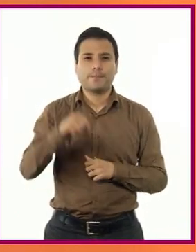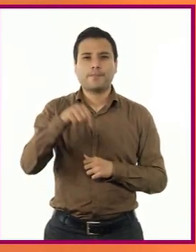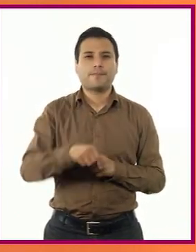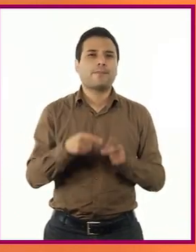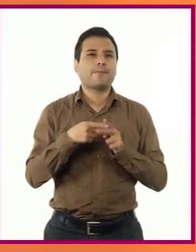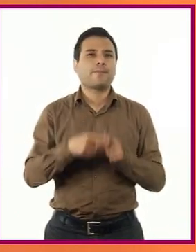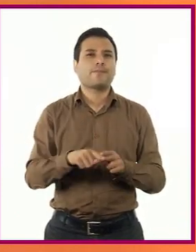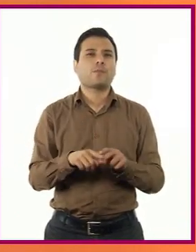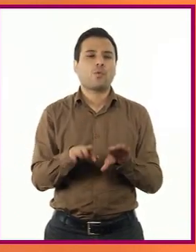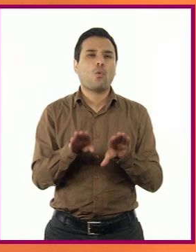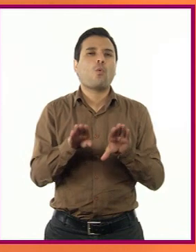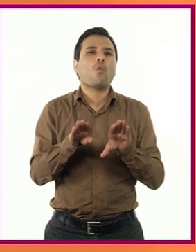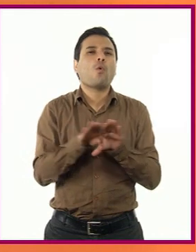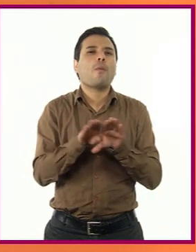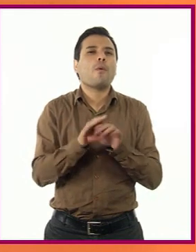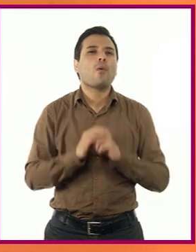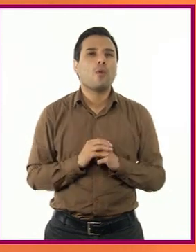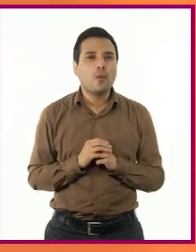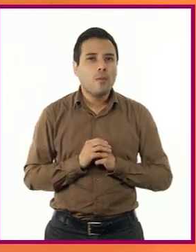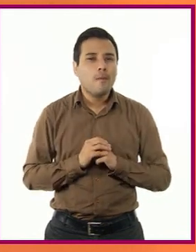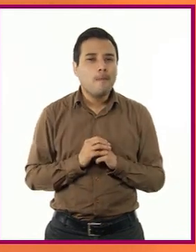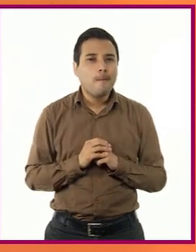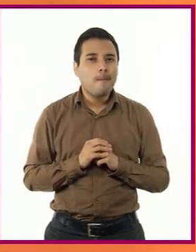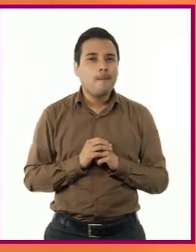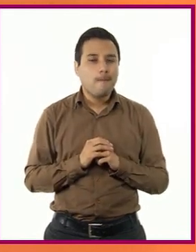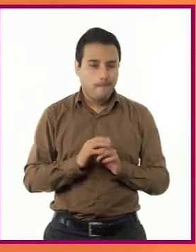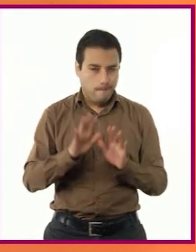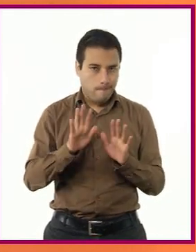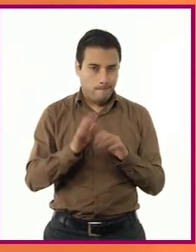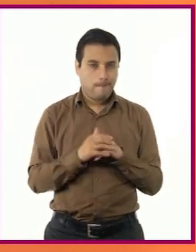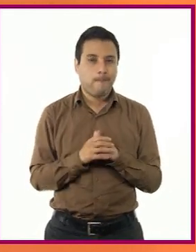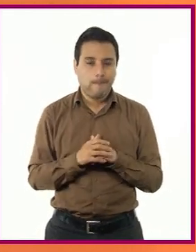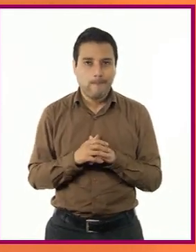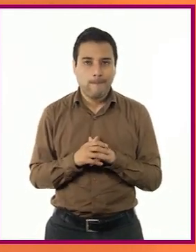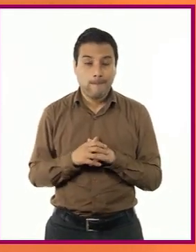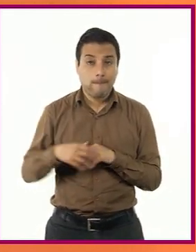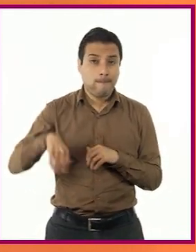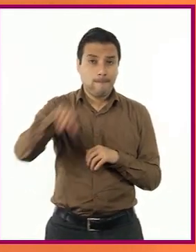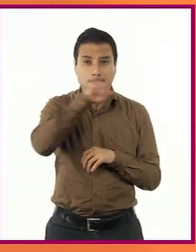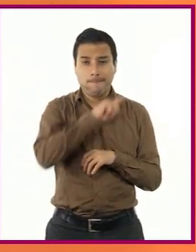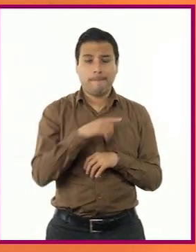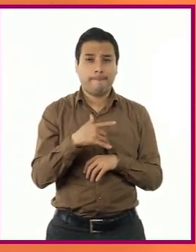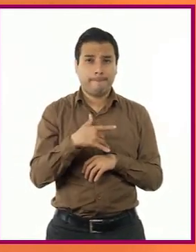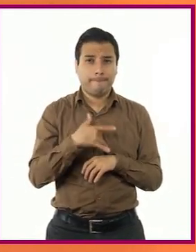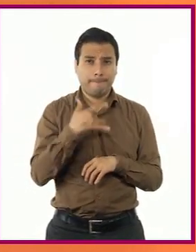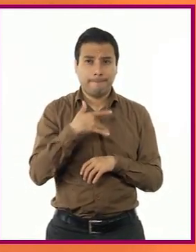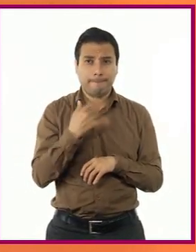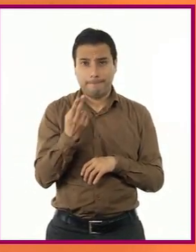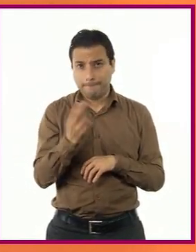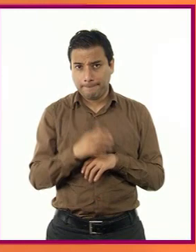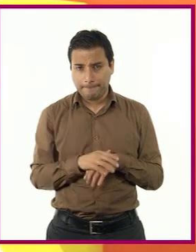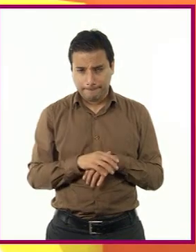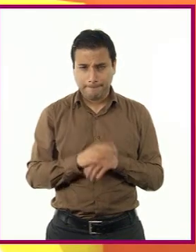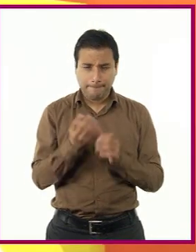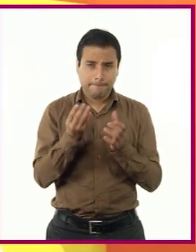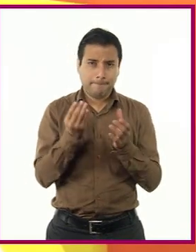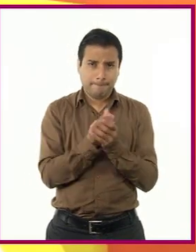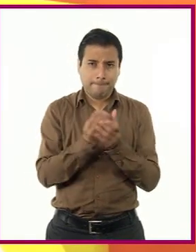aventura llena de conocimientos. Recuerden que, si consideran necesario, pueden volver a ver la sesión más